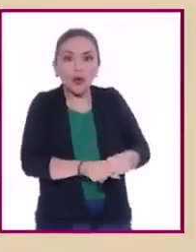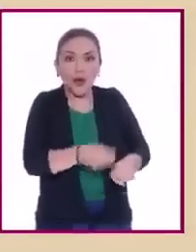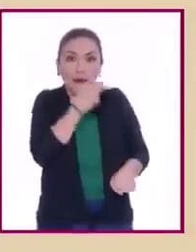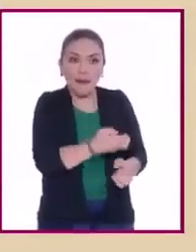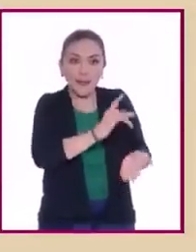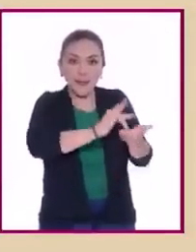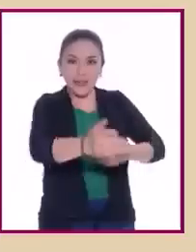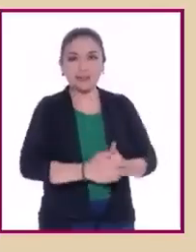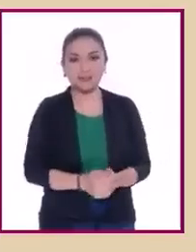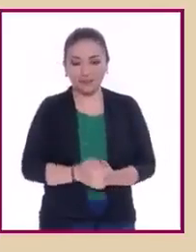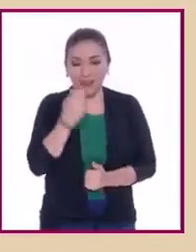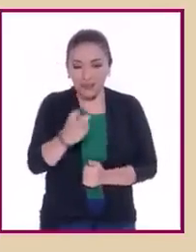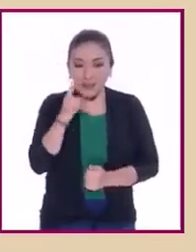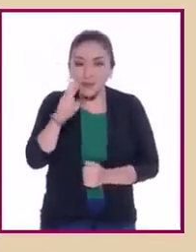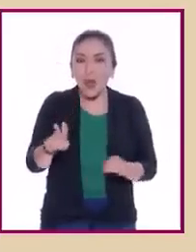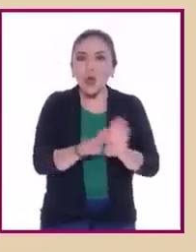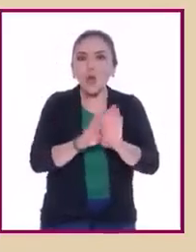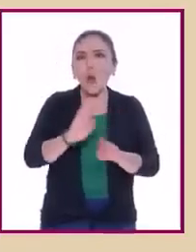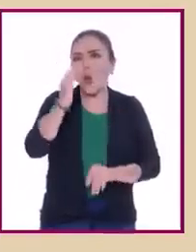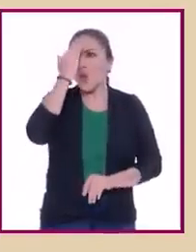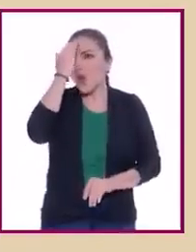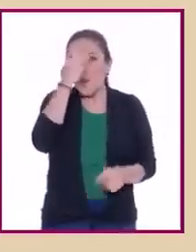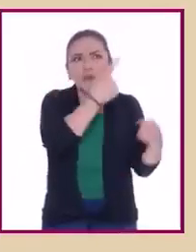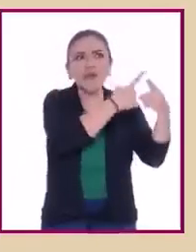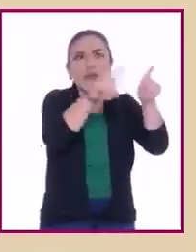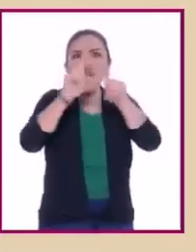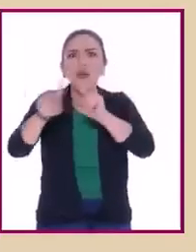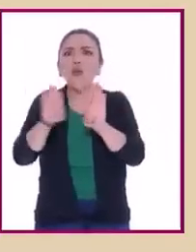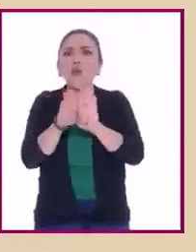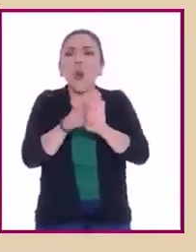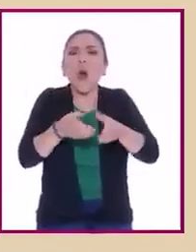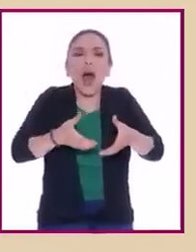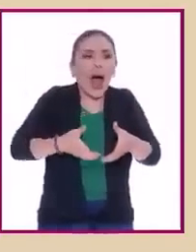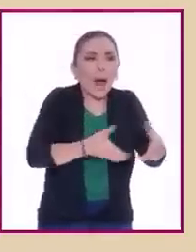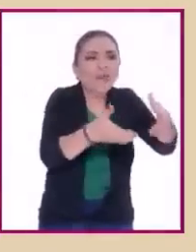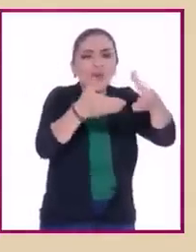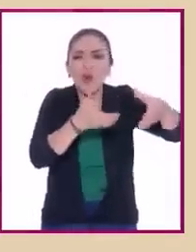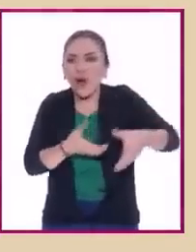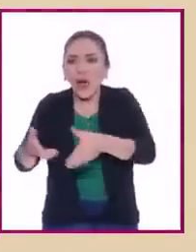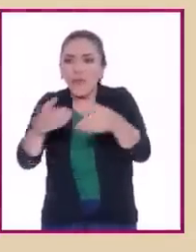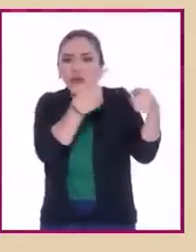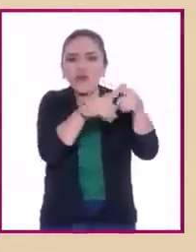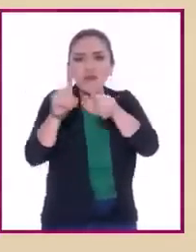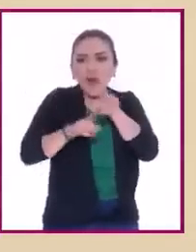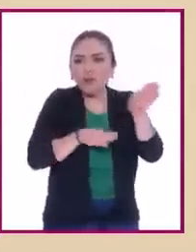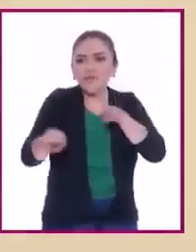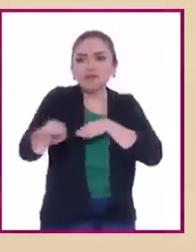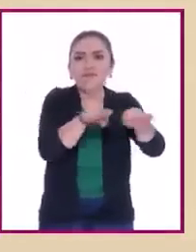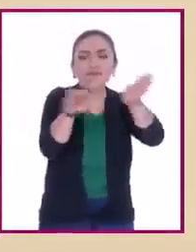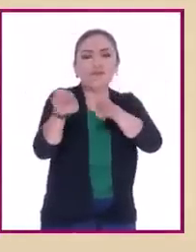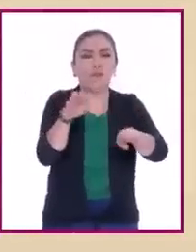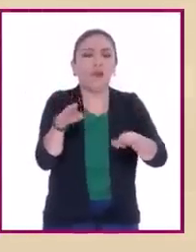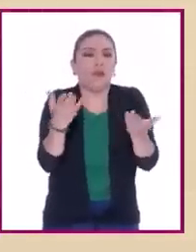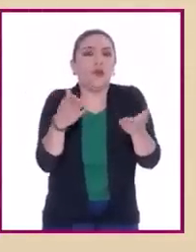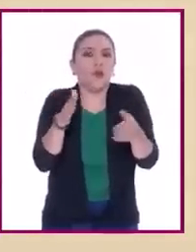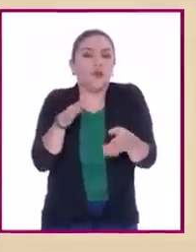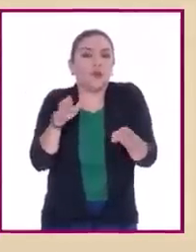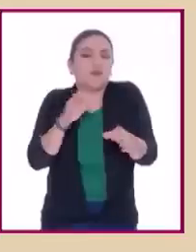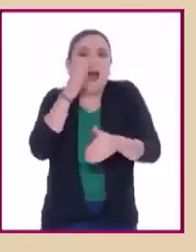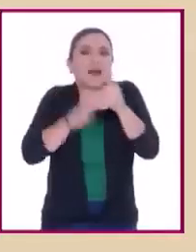Entonces todos estos caminos que puede tomar el conocimiento realmente es que son prácticamente inagotables